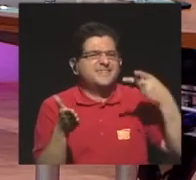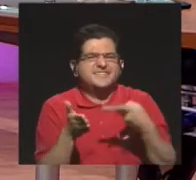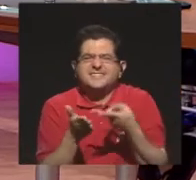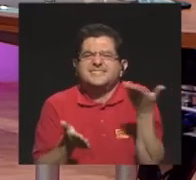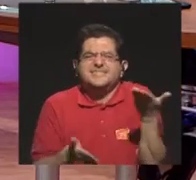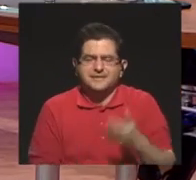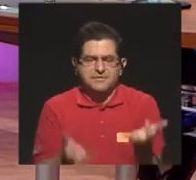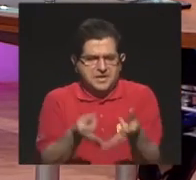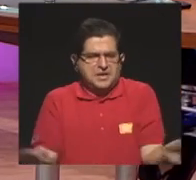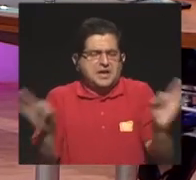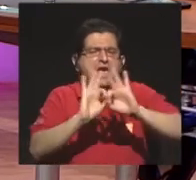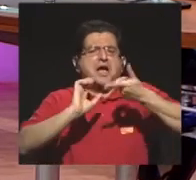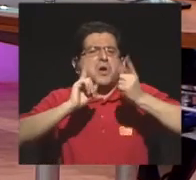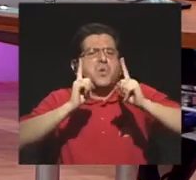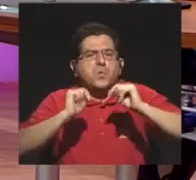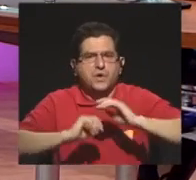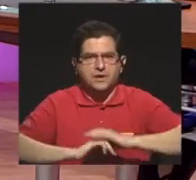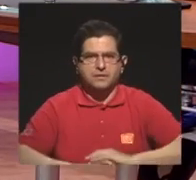eso y qué importancia tiene?